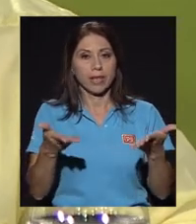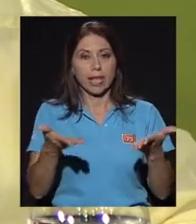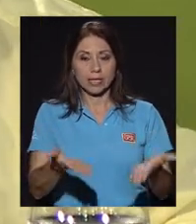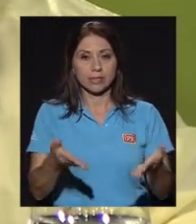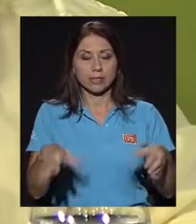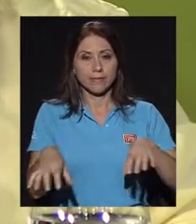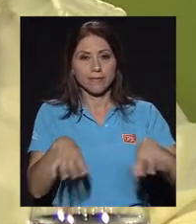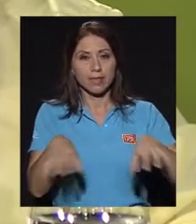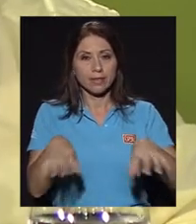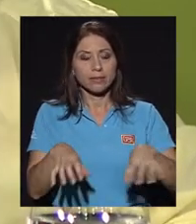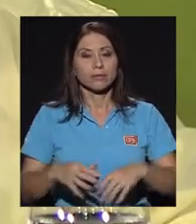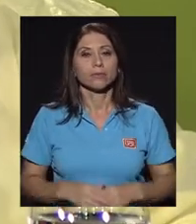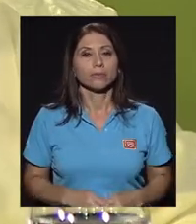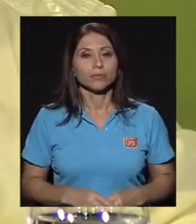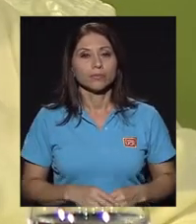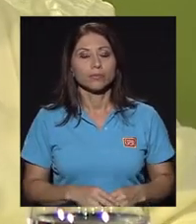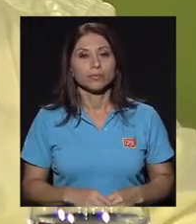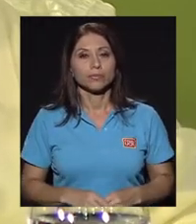evento.